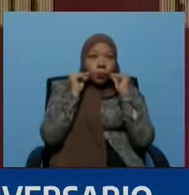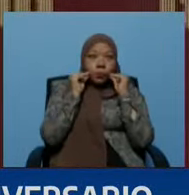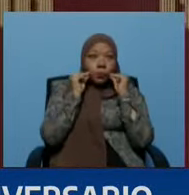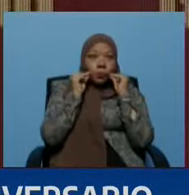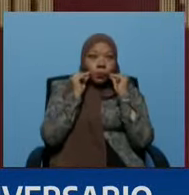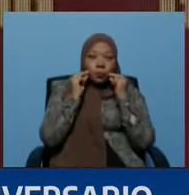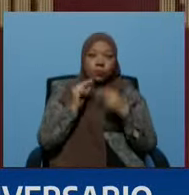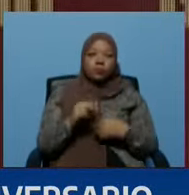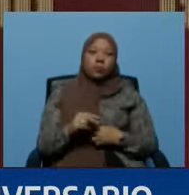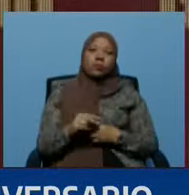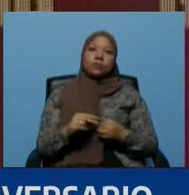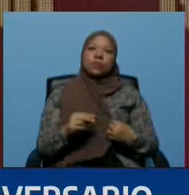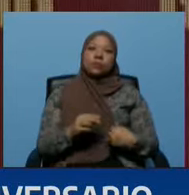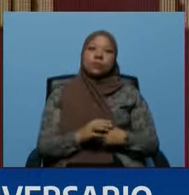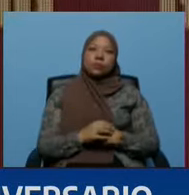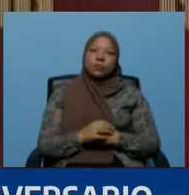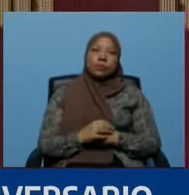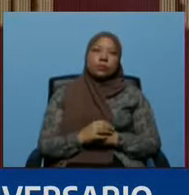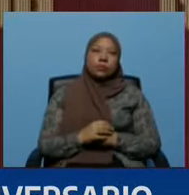¿Entiendes?